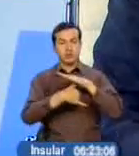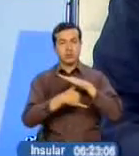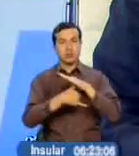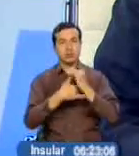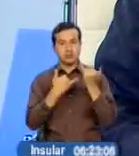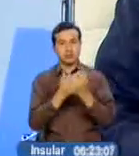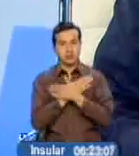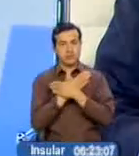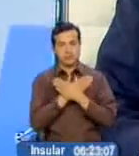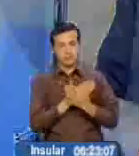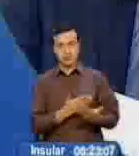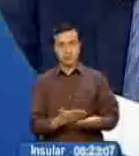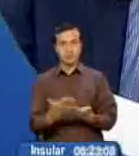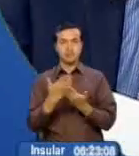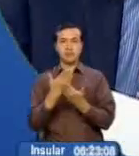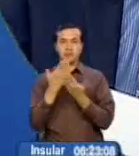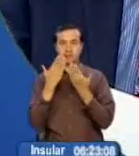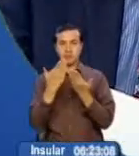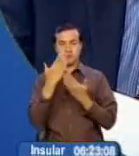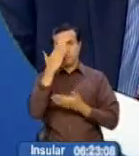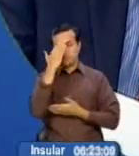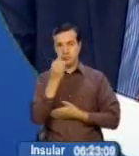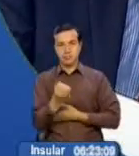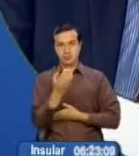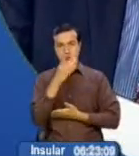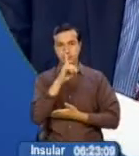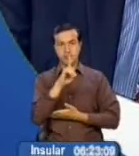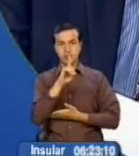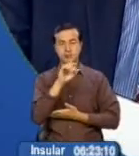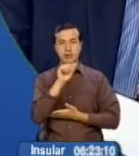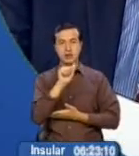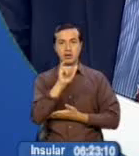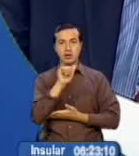le doy la bienvenida, la saludo, muy buenos días, Dayan.